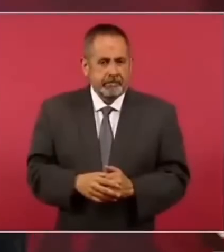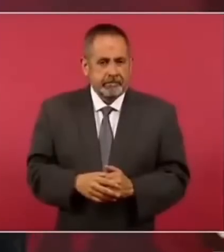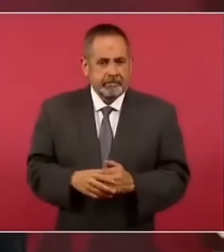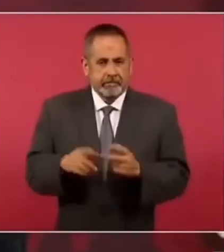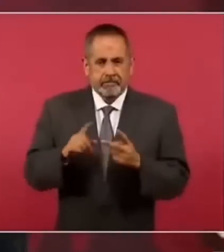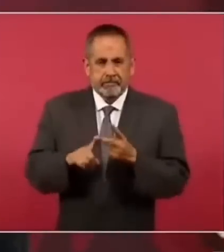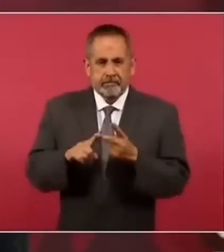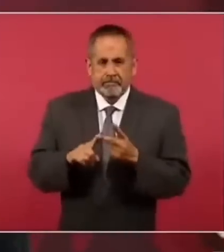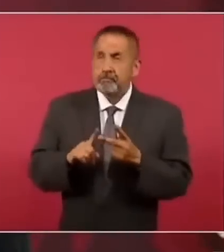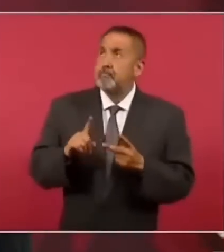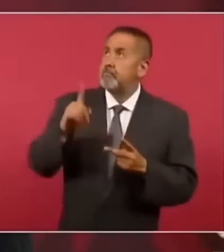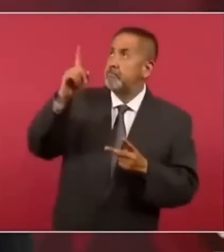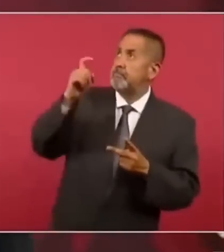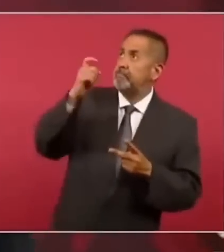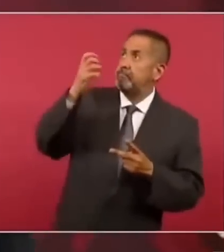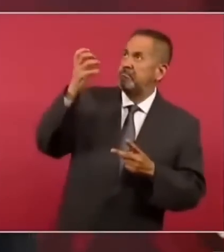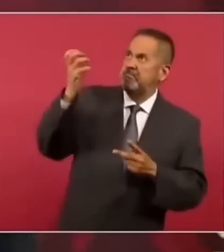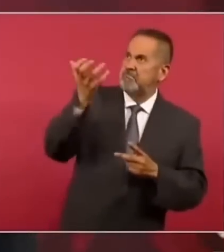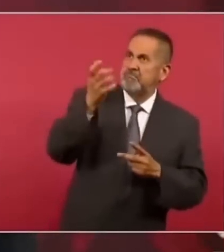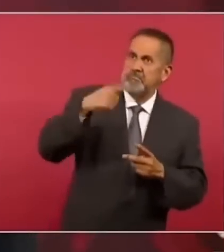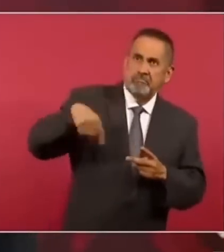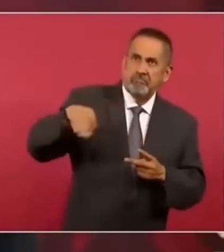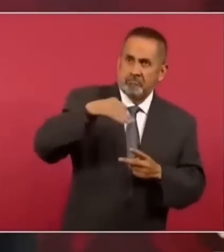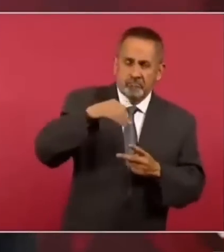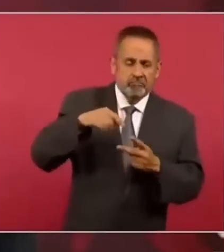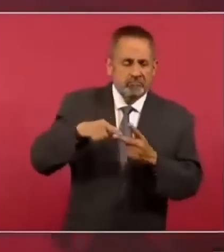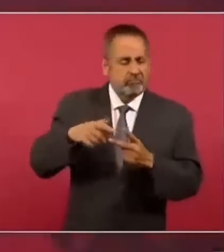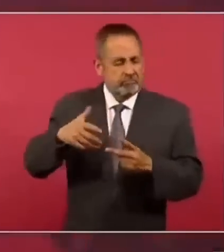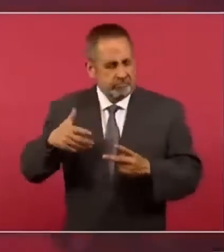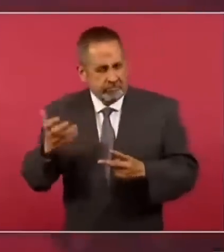el Creador va a estar con nosotros